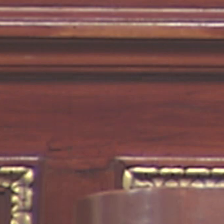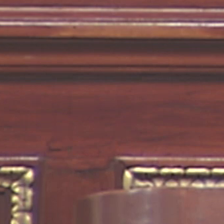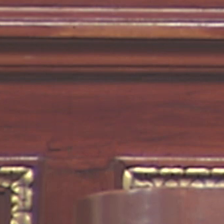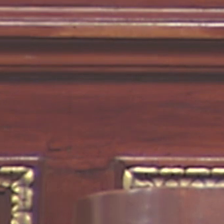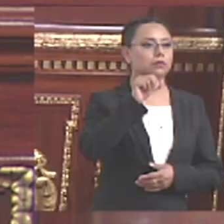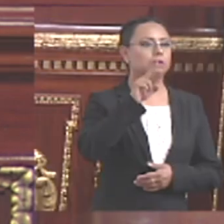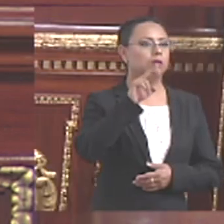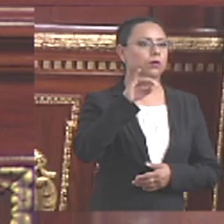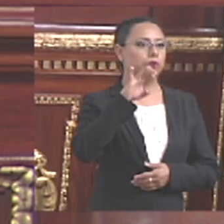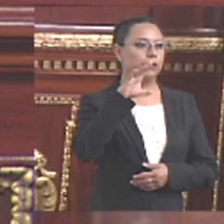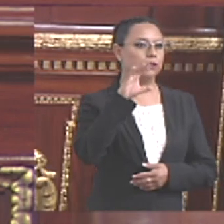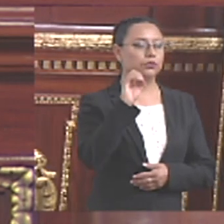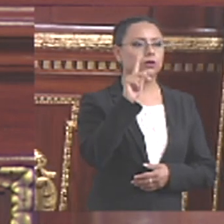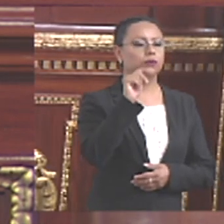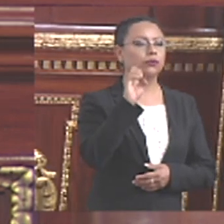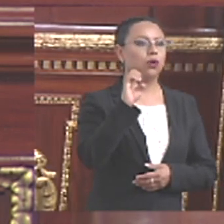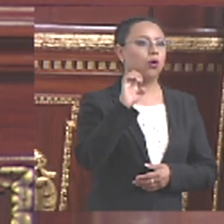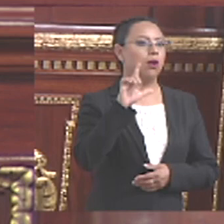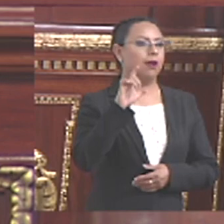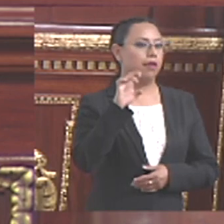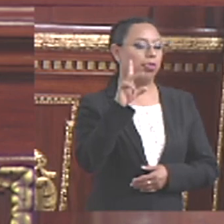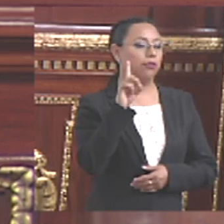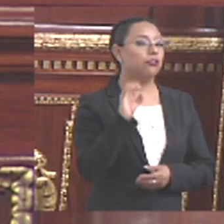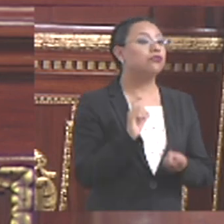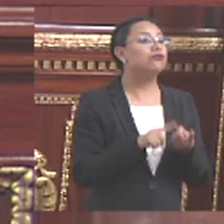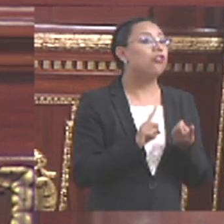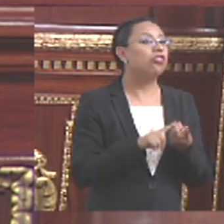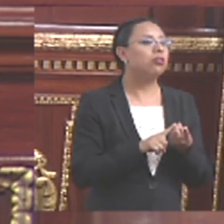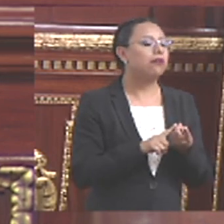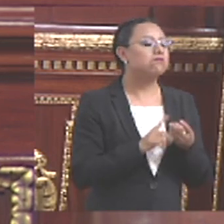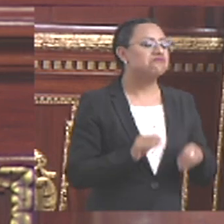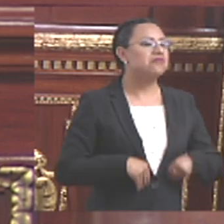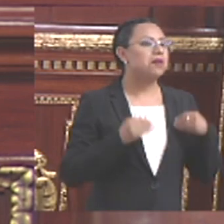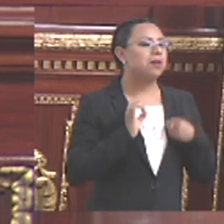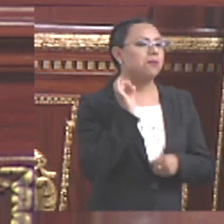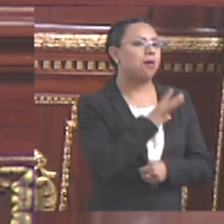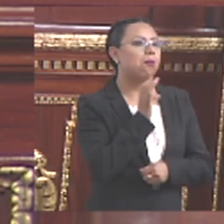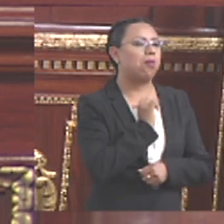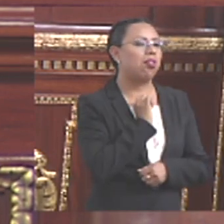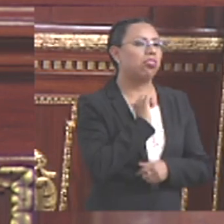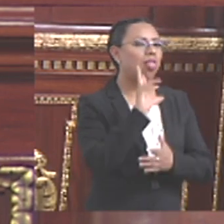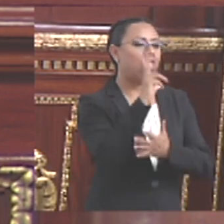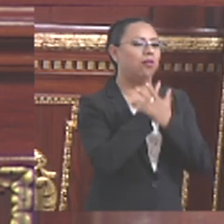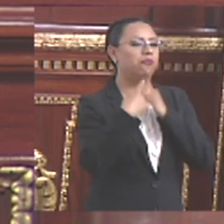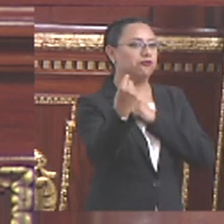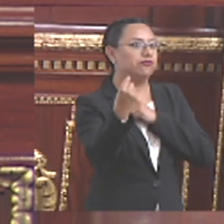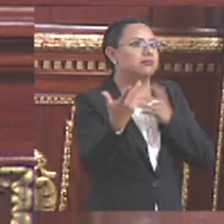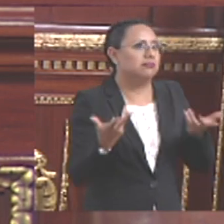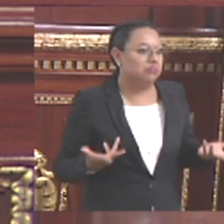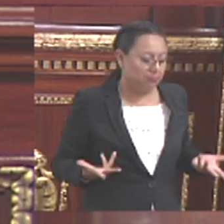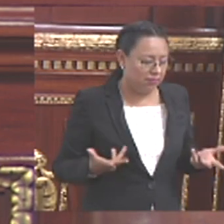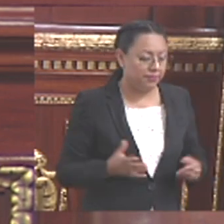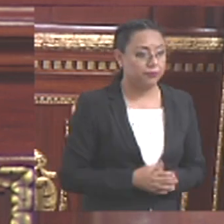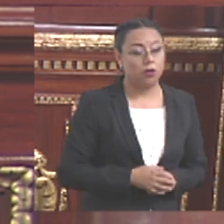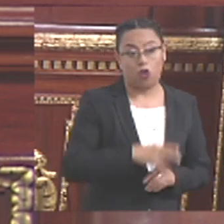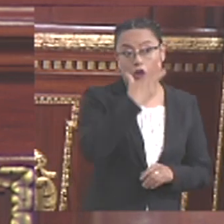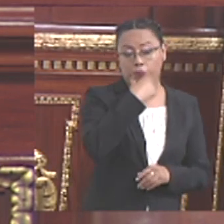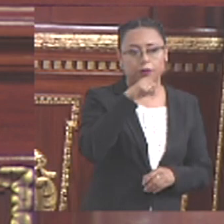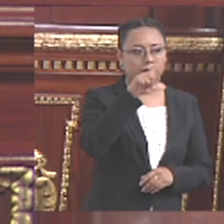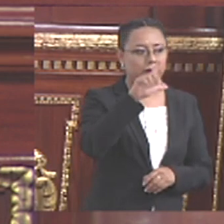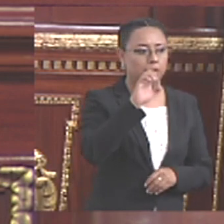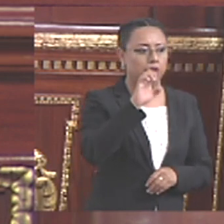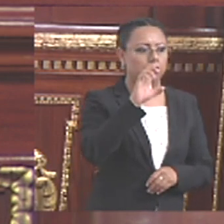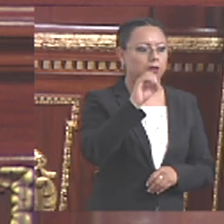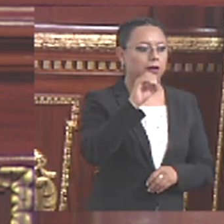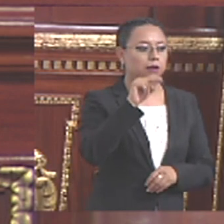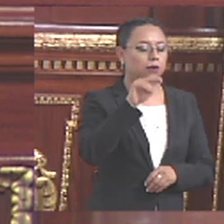Prófugo se encuentra. ¿Y Leonel Luna? Pues bueno, Dios